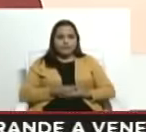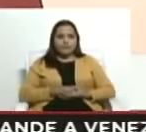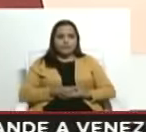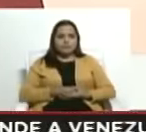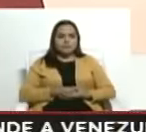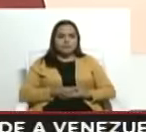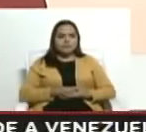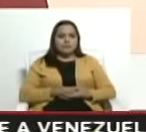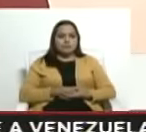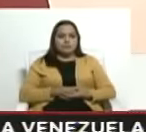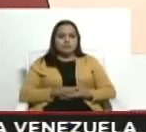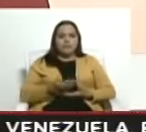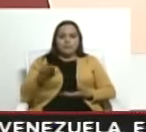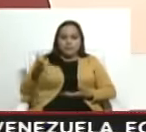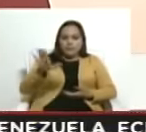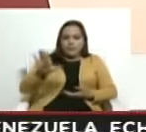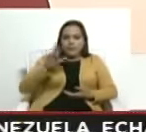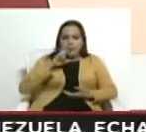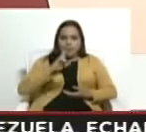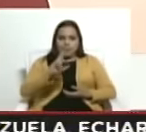Mira,